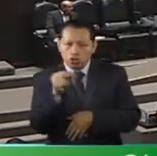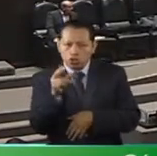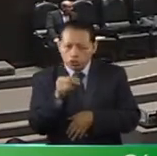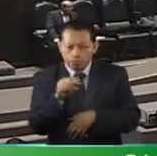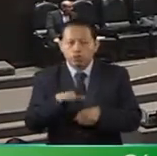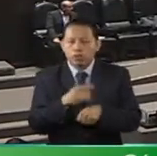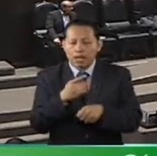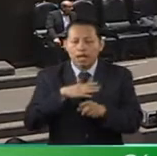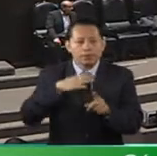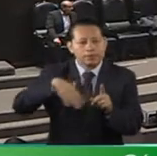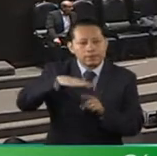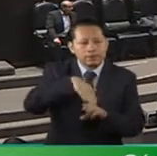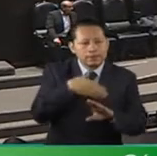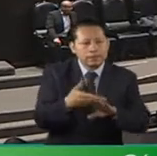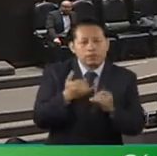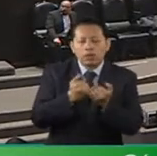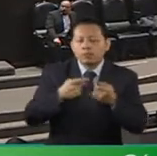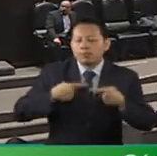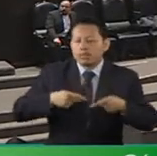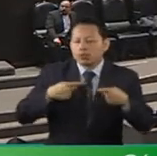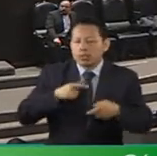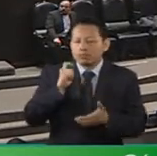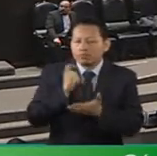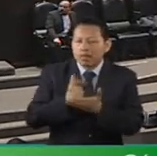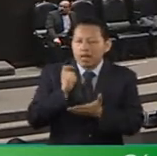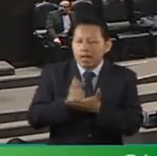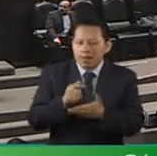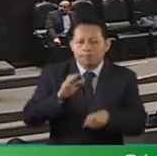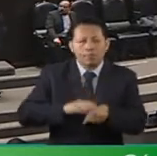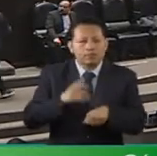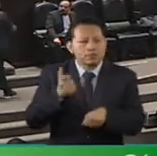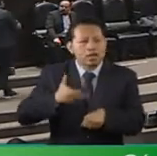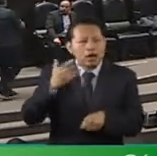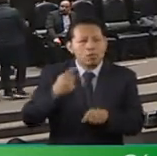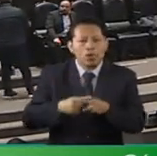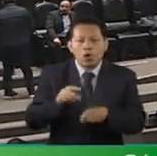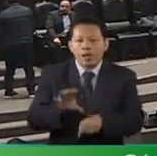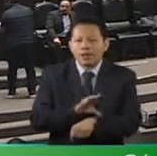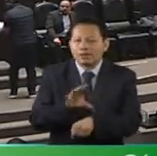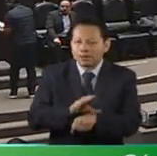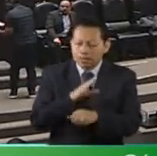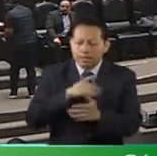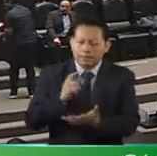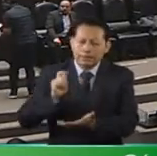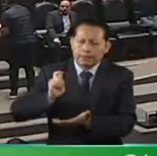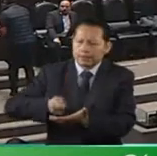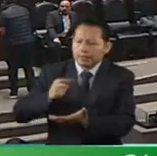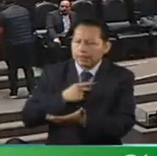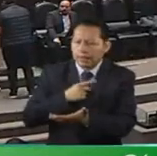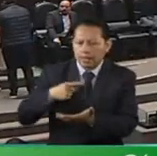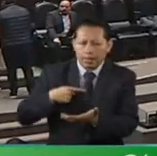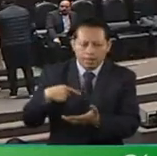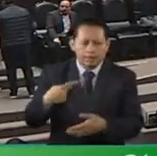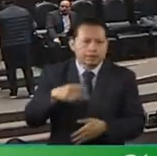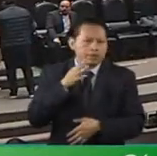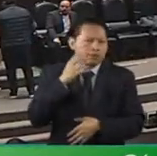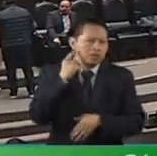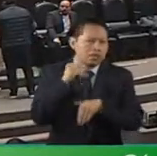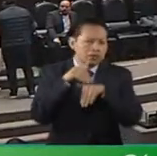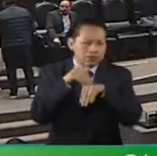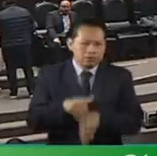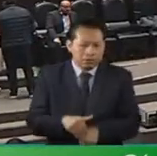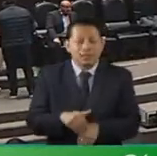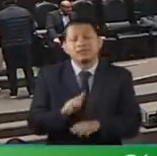ambiente y condenaba a los mexicanos a pagar precios más caros por electricidad. Hay una sentencia que debe cumplir esta Cámara. Dejen